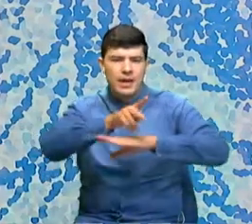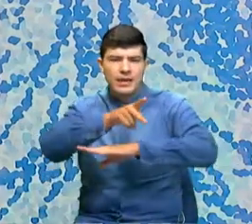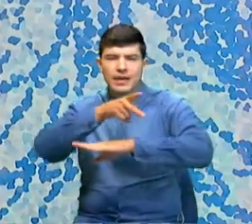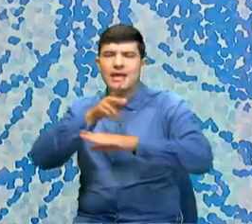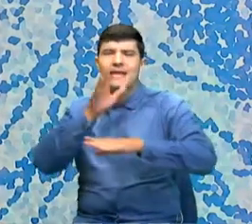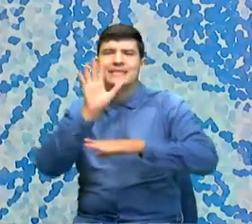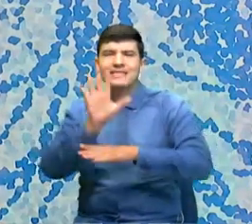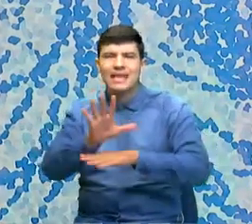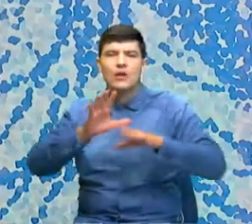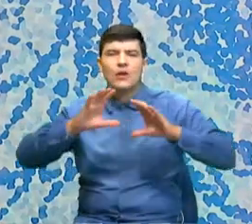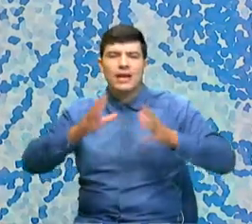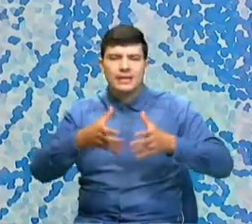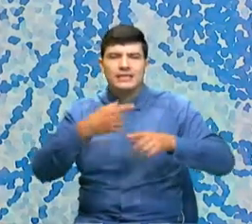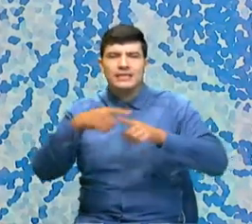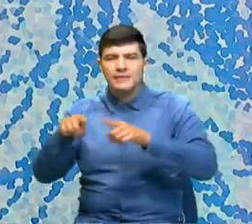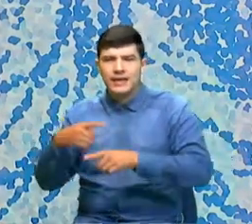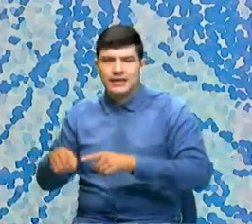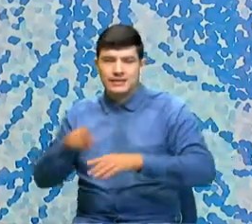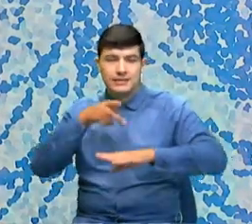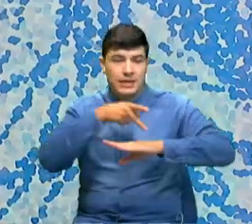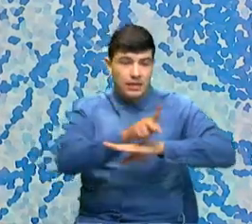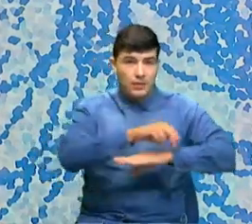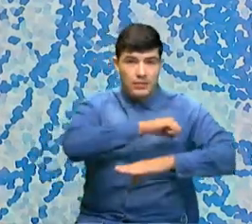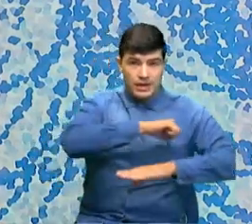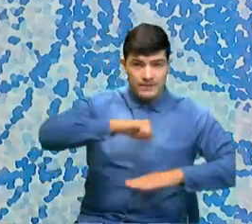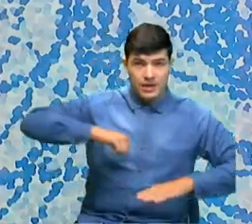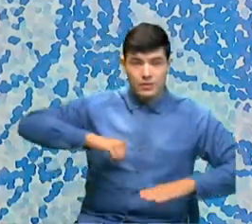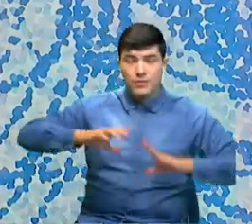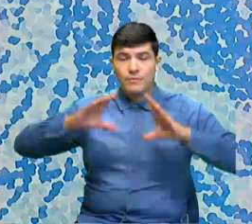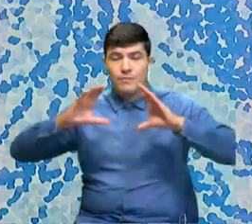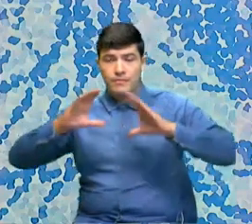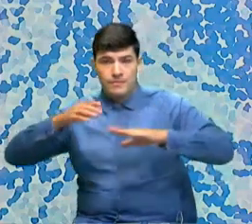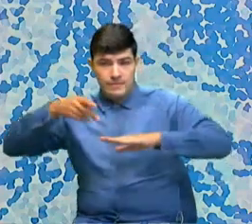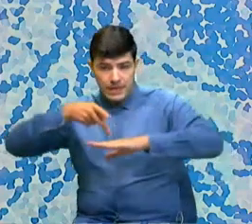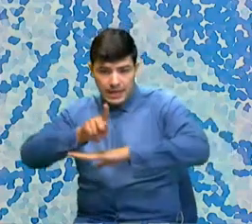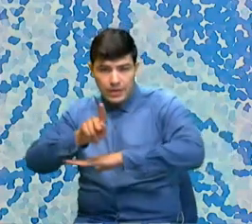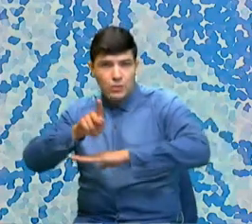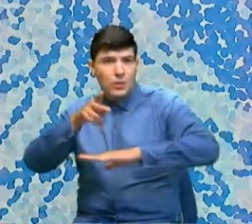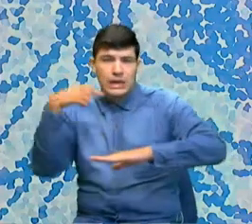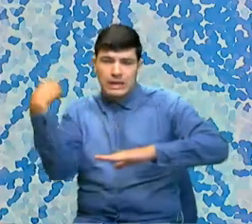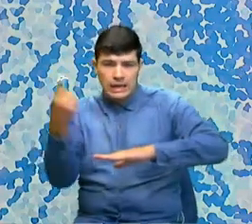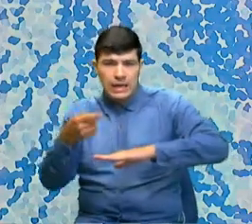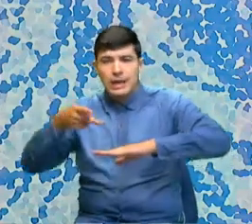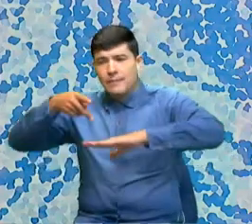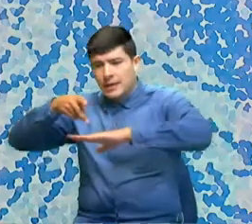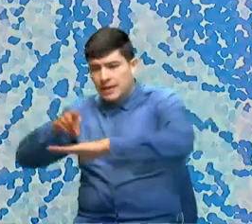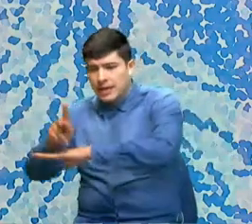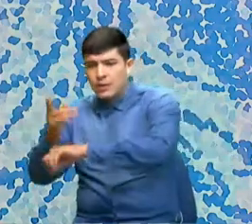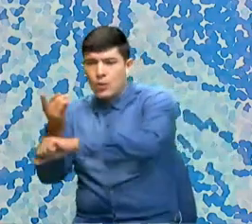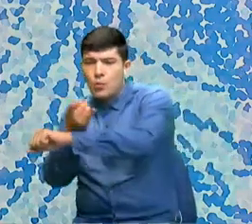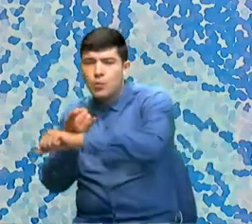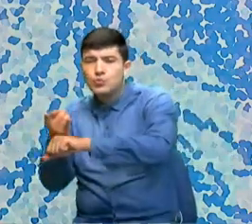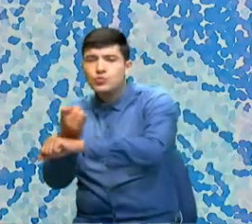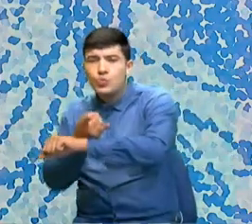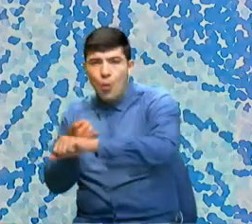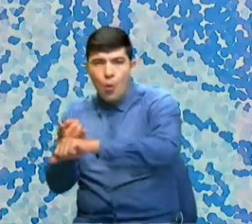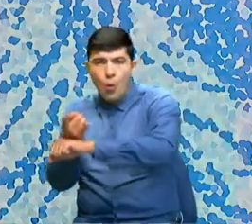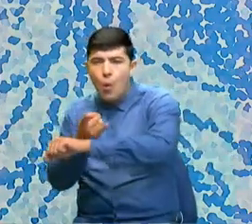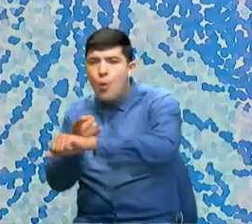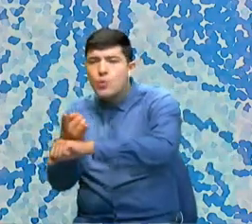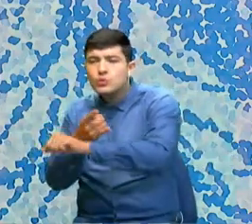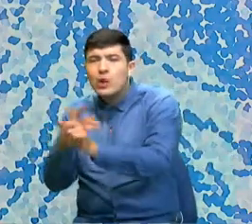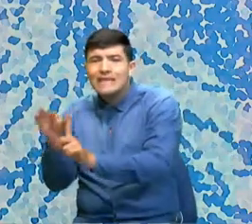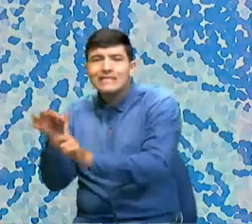Ok. Hay parqueaderos privados, hay parqueaderos comunes, hay parqueaderos